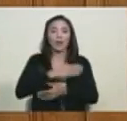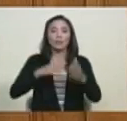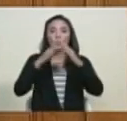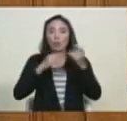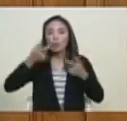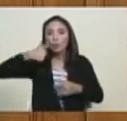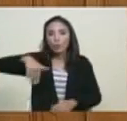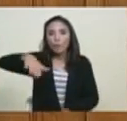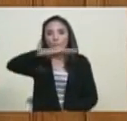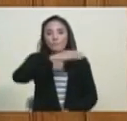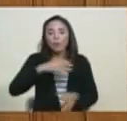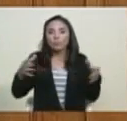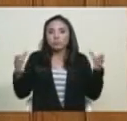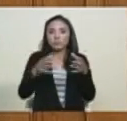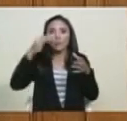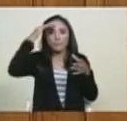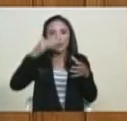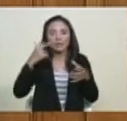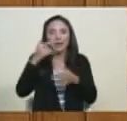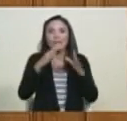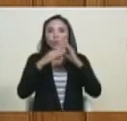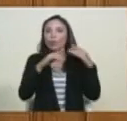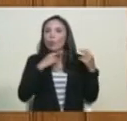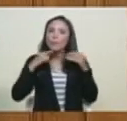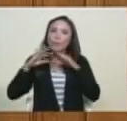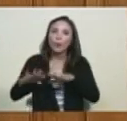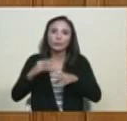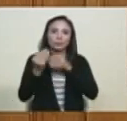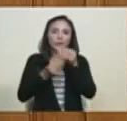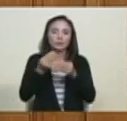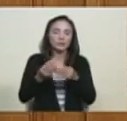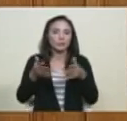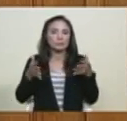dirección política, militar de la Revolución Bolivariana?